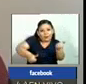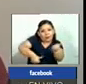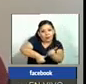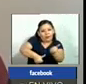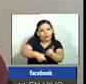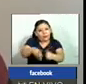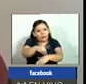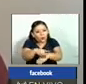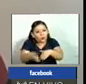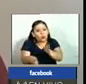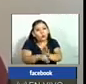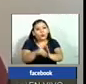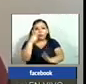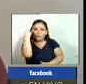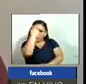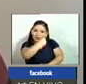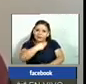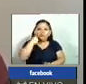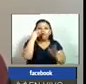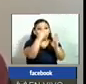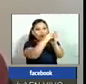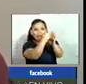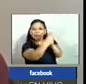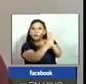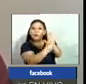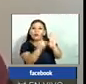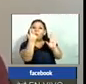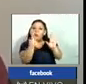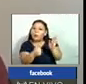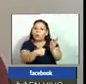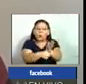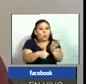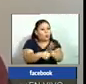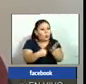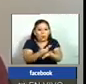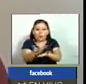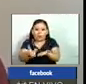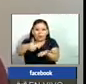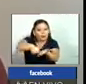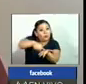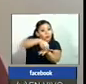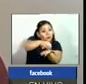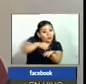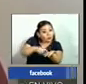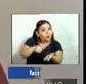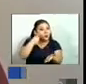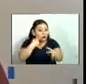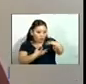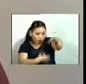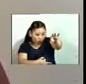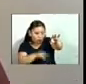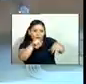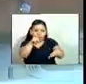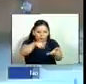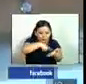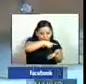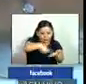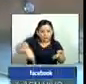del rostro del candidato a alcalde por cualquiera de los municipios del país en las papeletas de votación